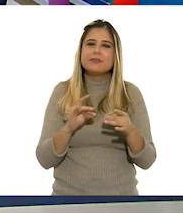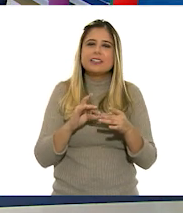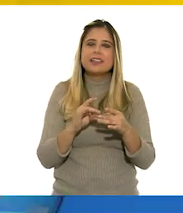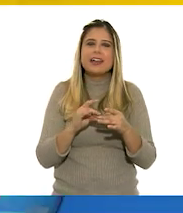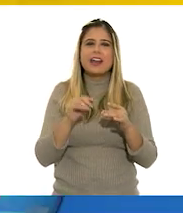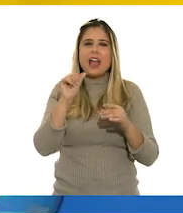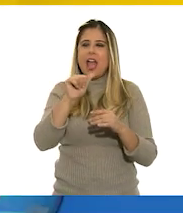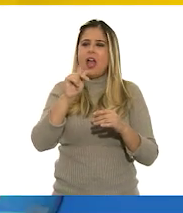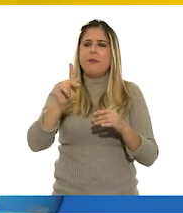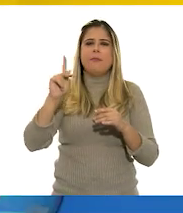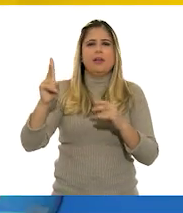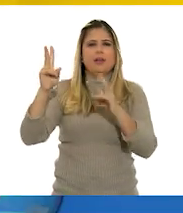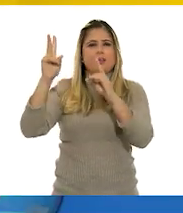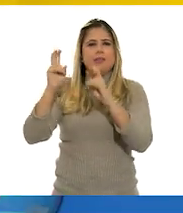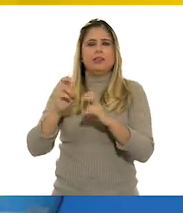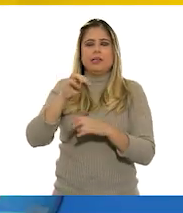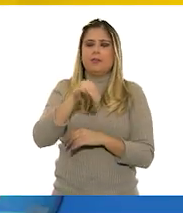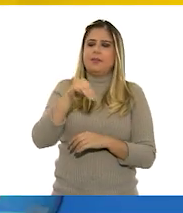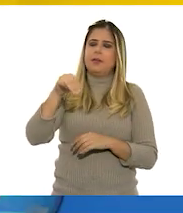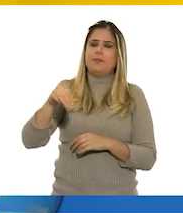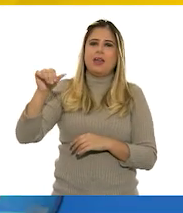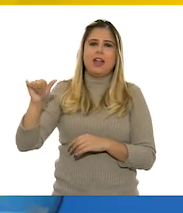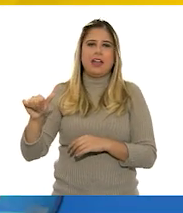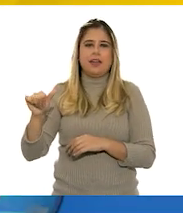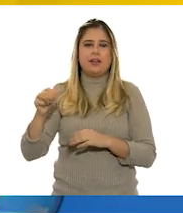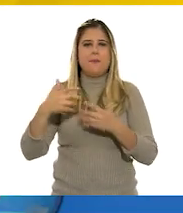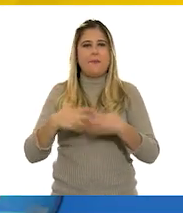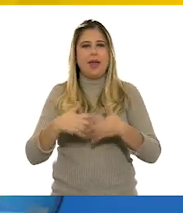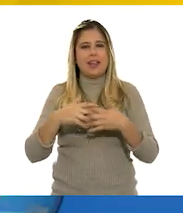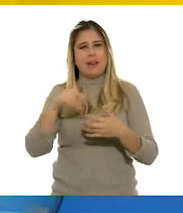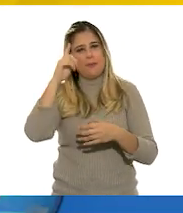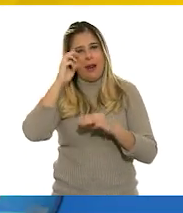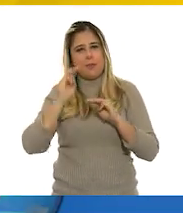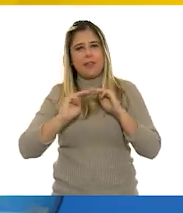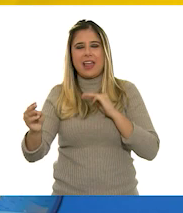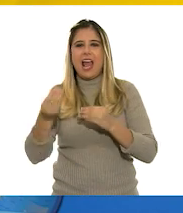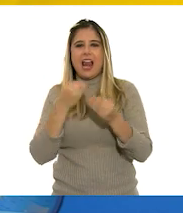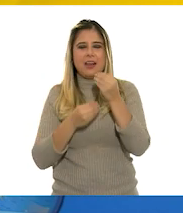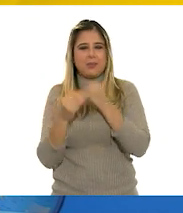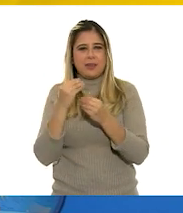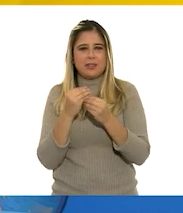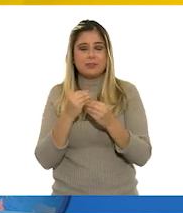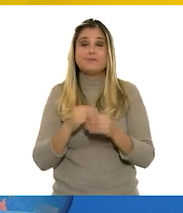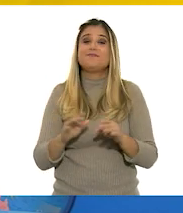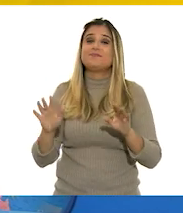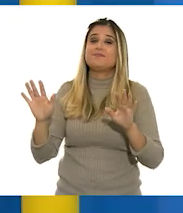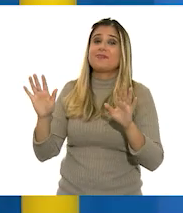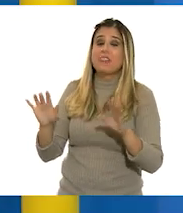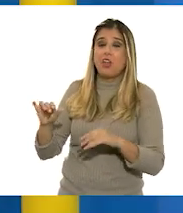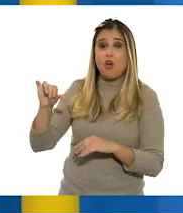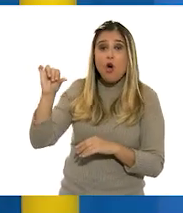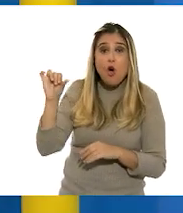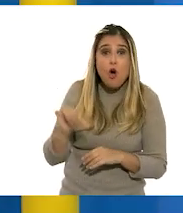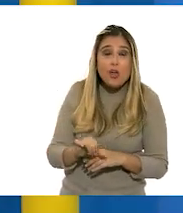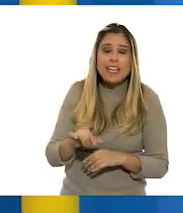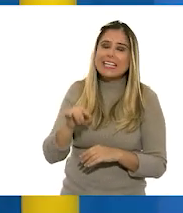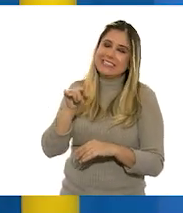abriera esta aplicación que dice MMA, Máquina Medidora de Alimentos. Okay. Muy bien. Pues hoy es ese